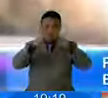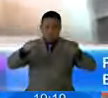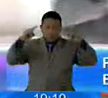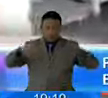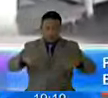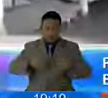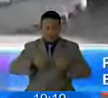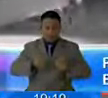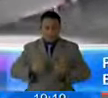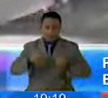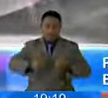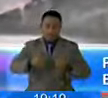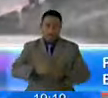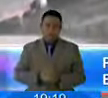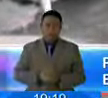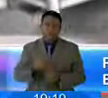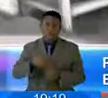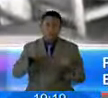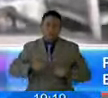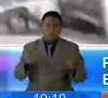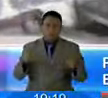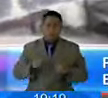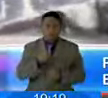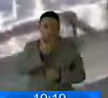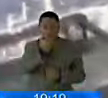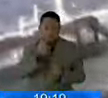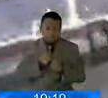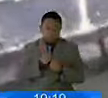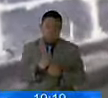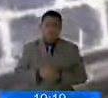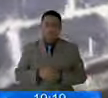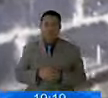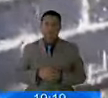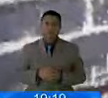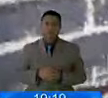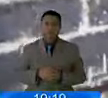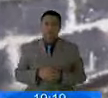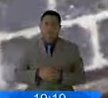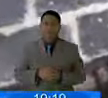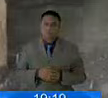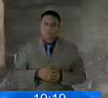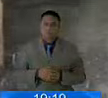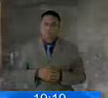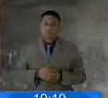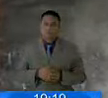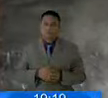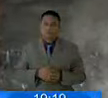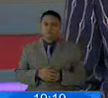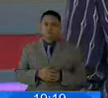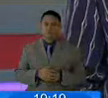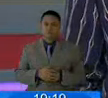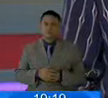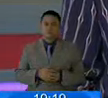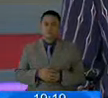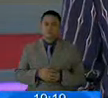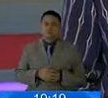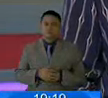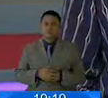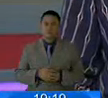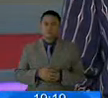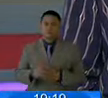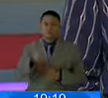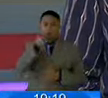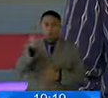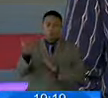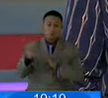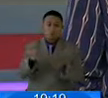ropa, para abrigarnos. Desde la provincia de Manabí informó Johnny Armendáriz. Y un hombre